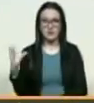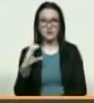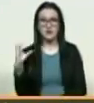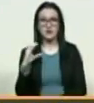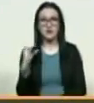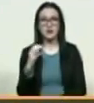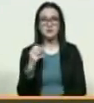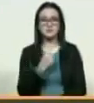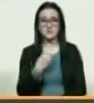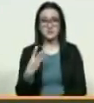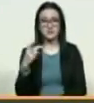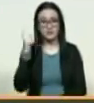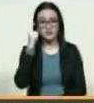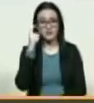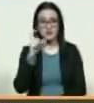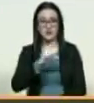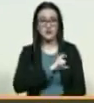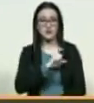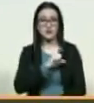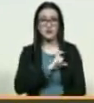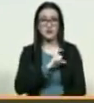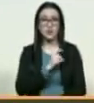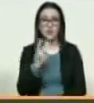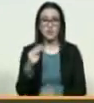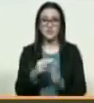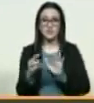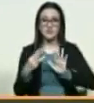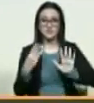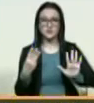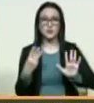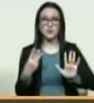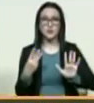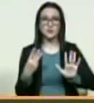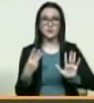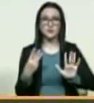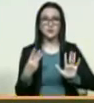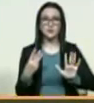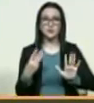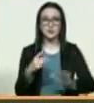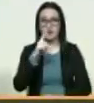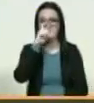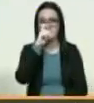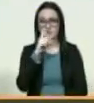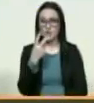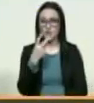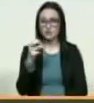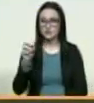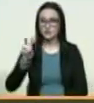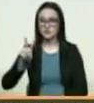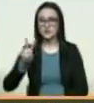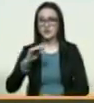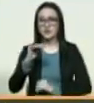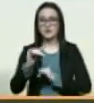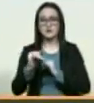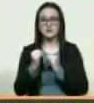a los 23 días del mes de enero de 2018, año 207 de la